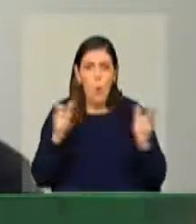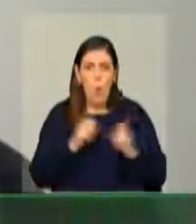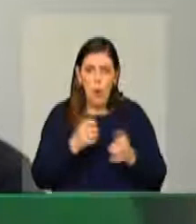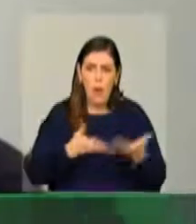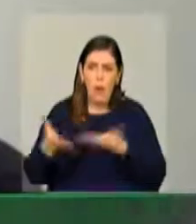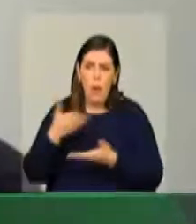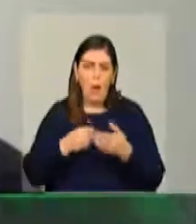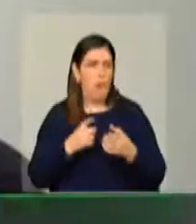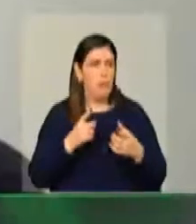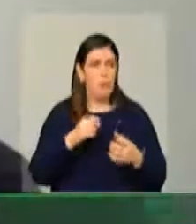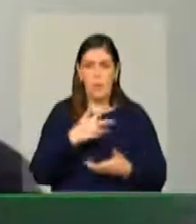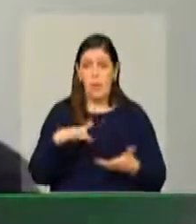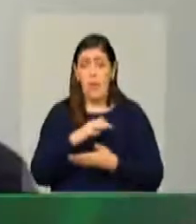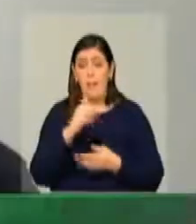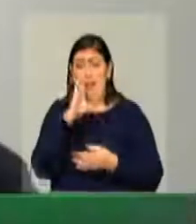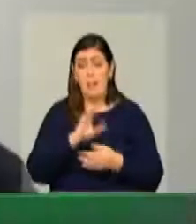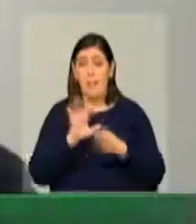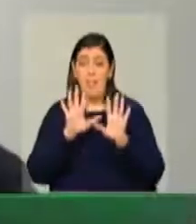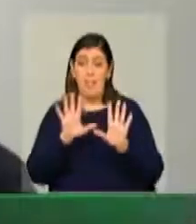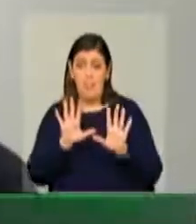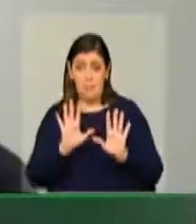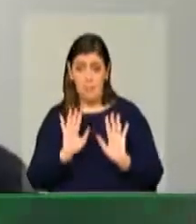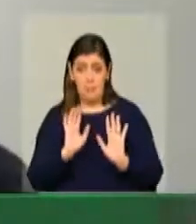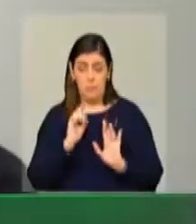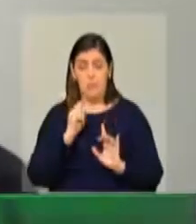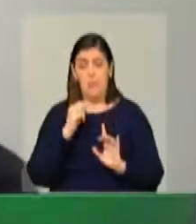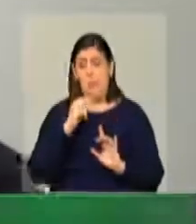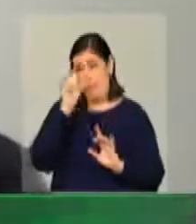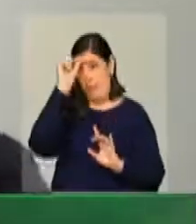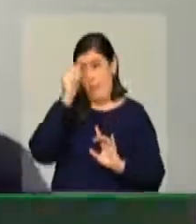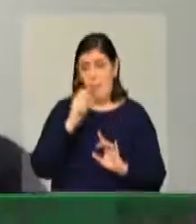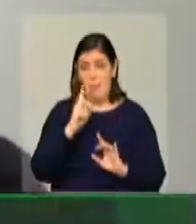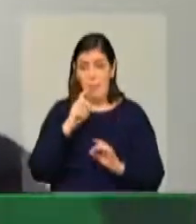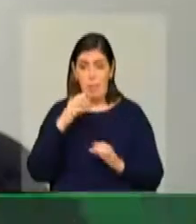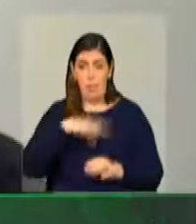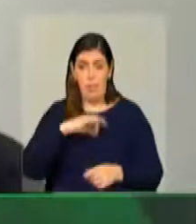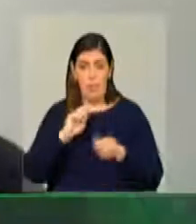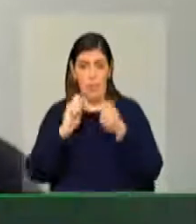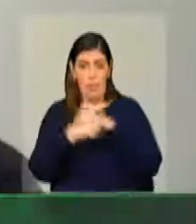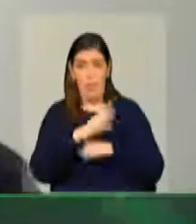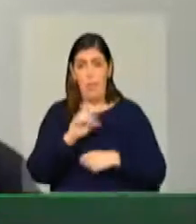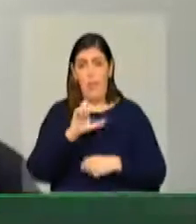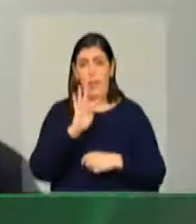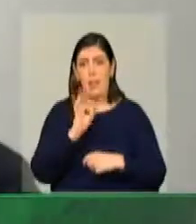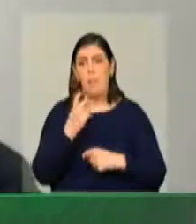Brasil tiene 10 casos reportados, no tenemos noticias de transmisión comunitaria, pero Brasil claramente